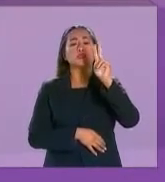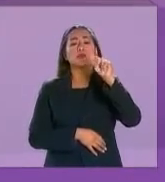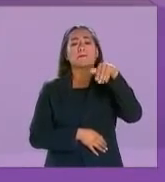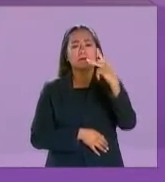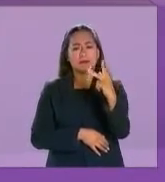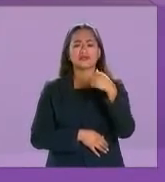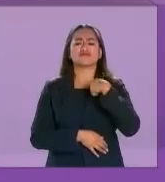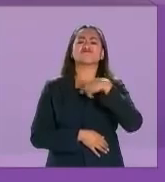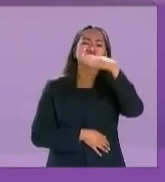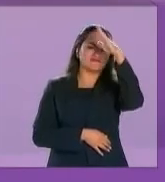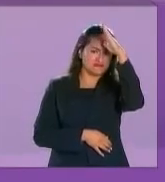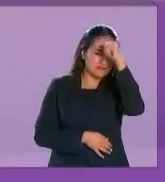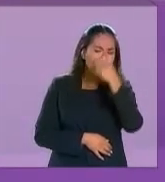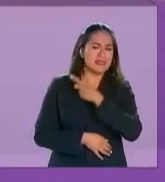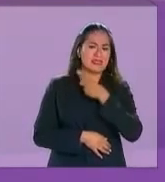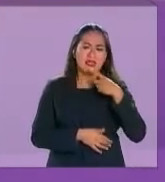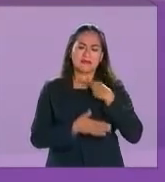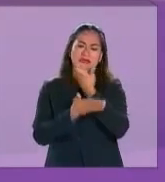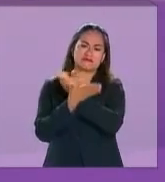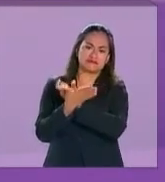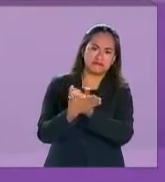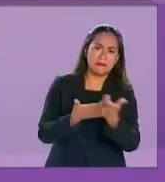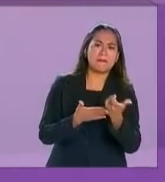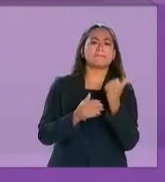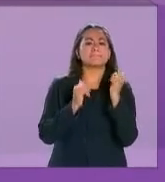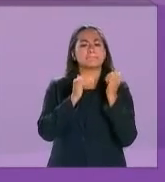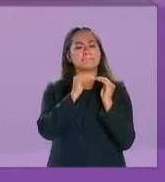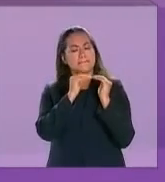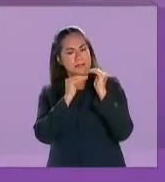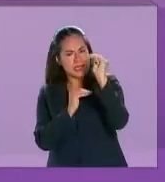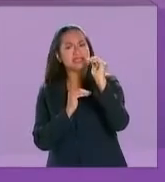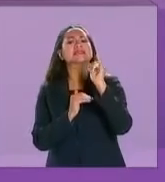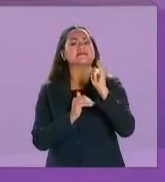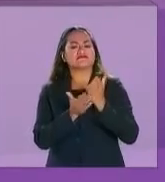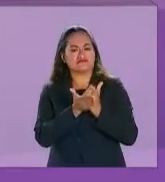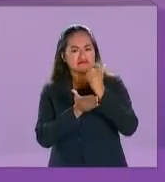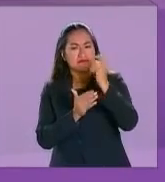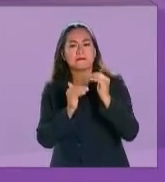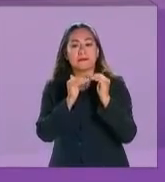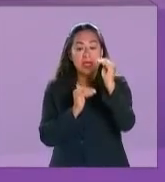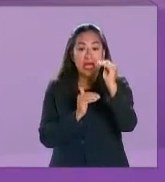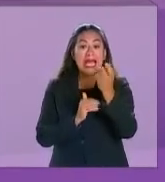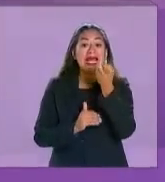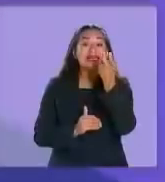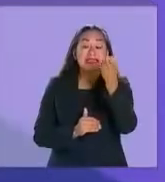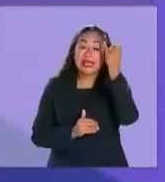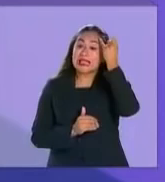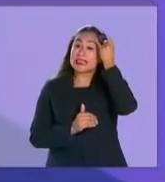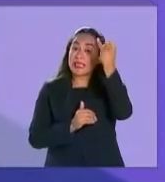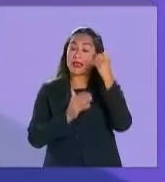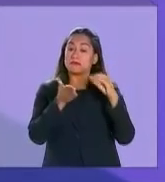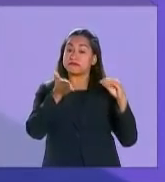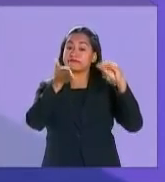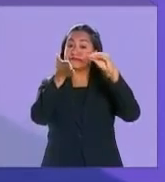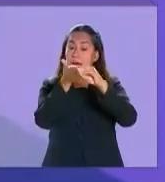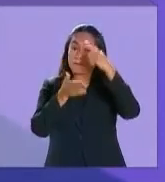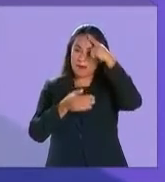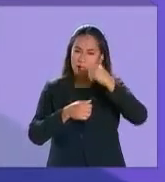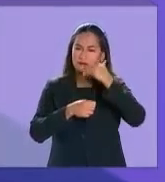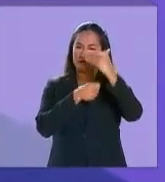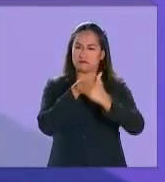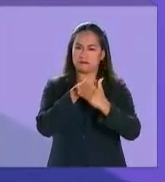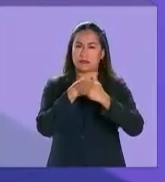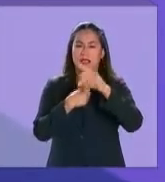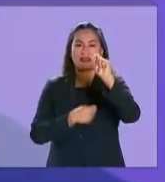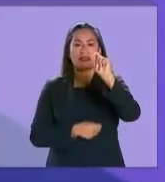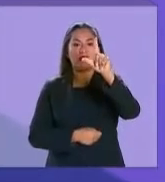que hay que aumentar los salarios en méxico y se están planteando que se incluya en la renegociación del tratado el